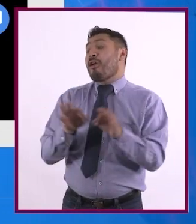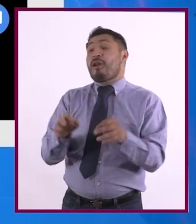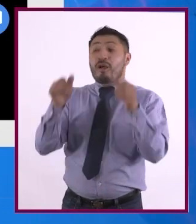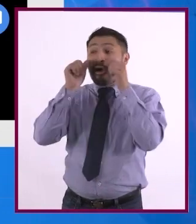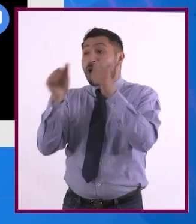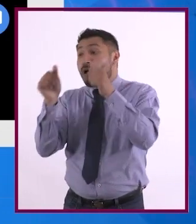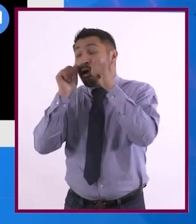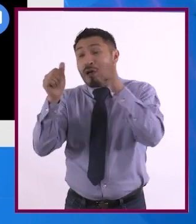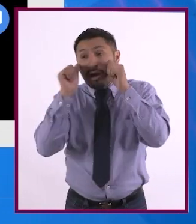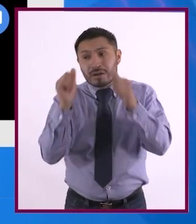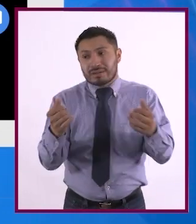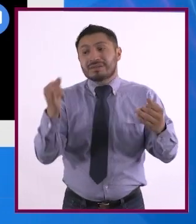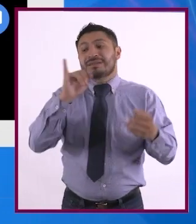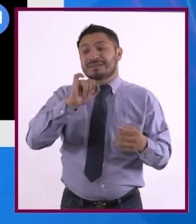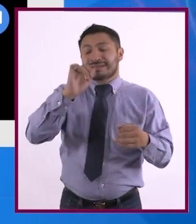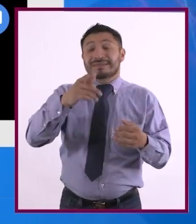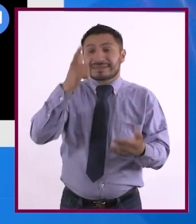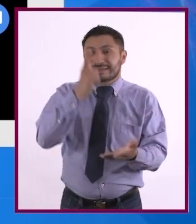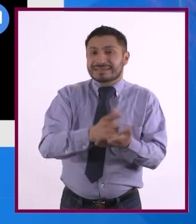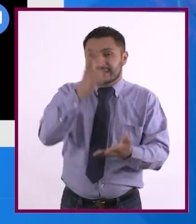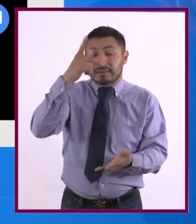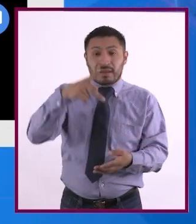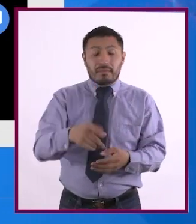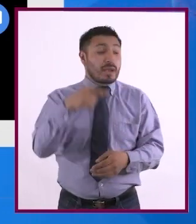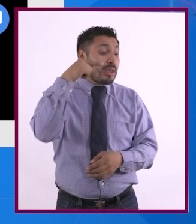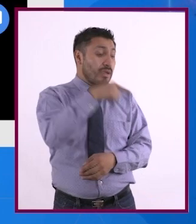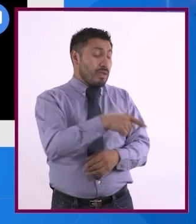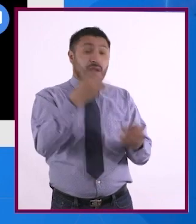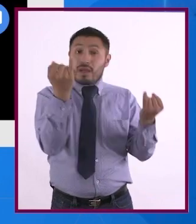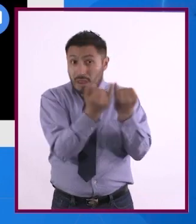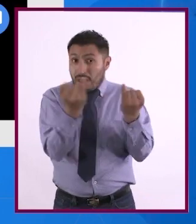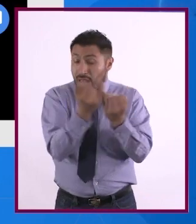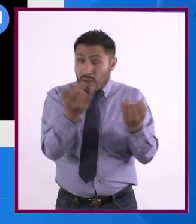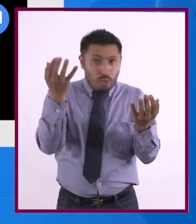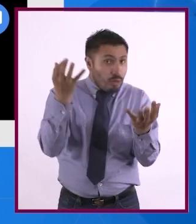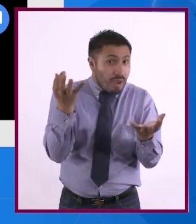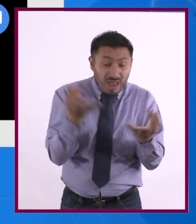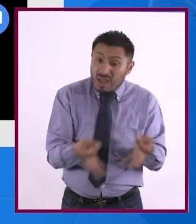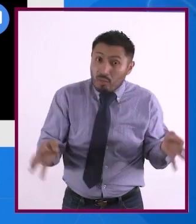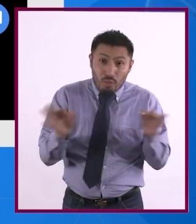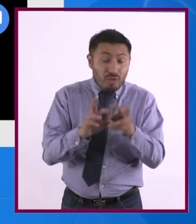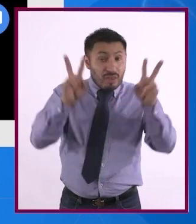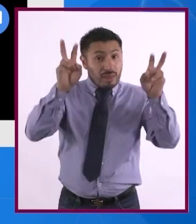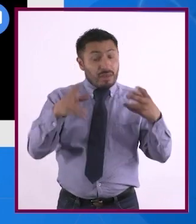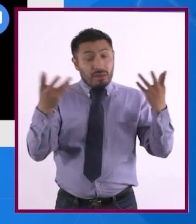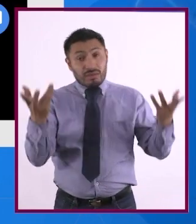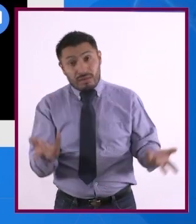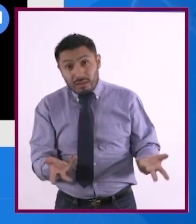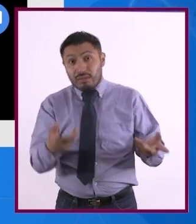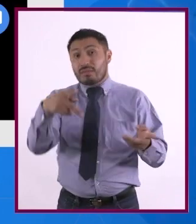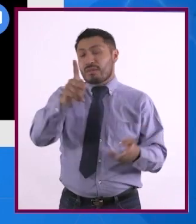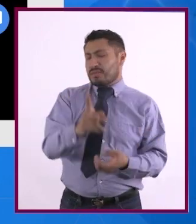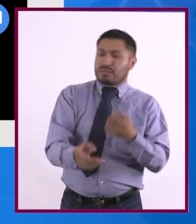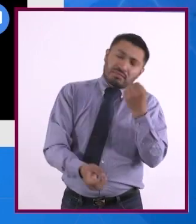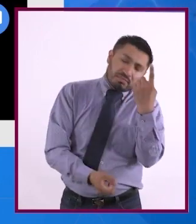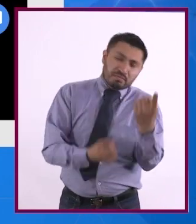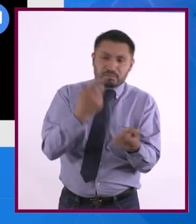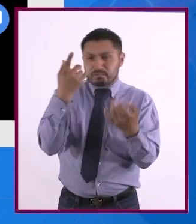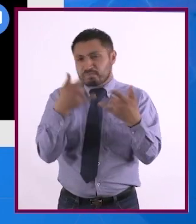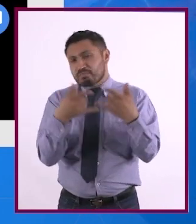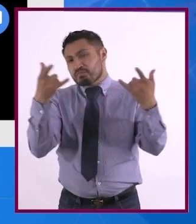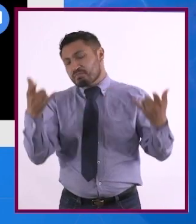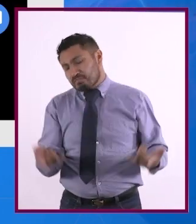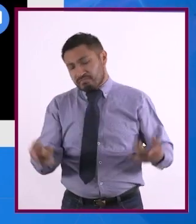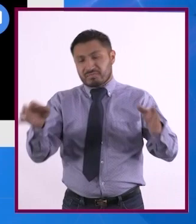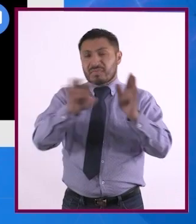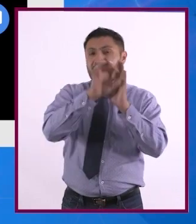muy alarmantes en nuestra sociedad y que quizás preocupan un poco más. Pero bueno, hay algunas historias por ahí, podemos tener